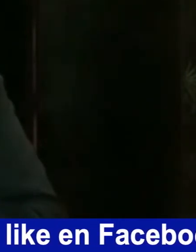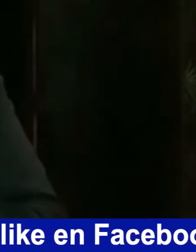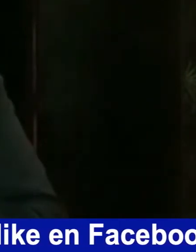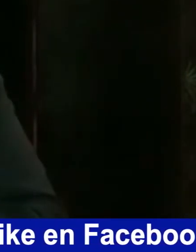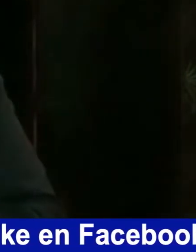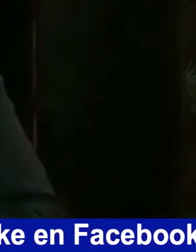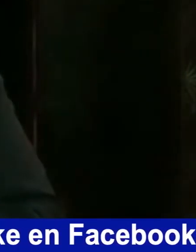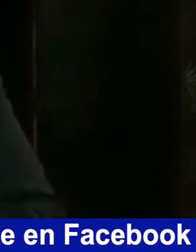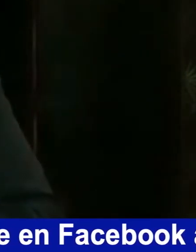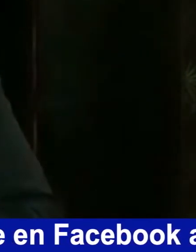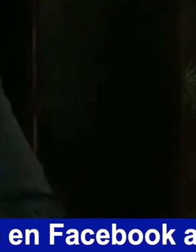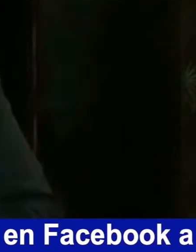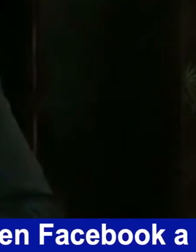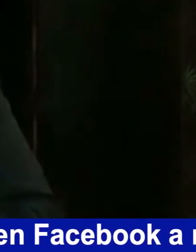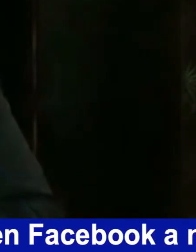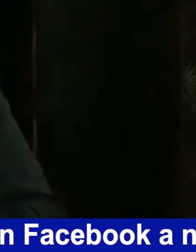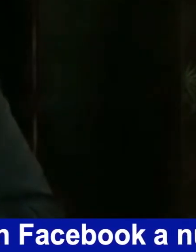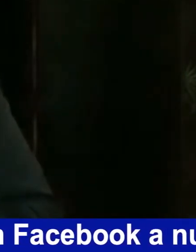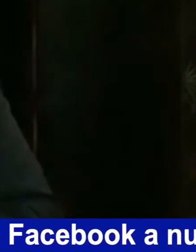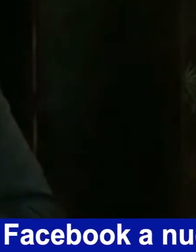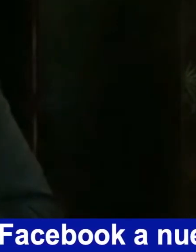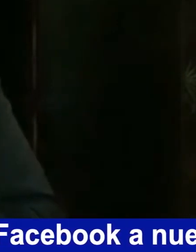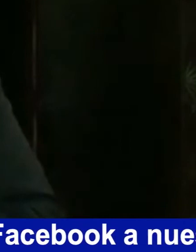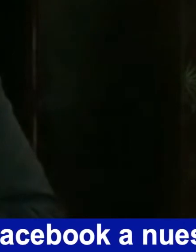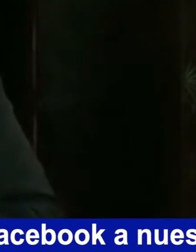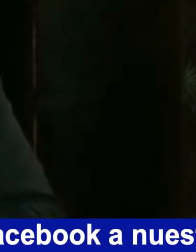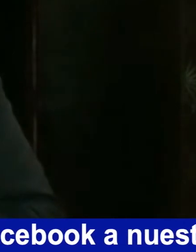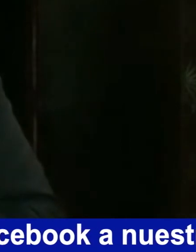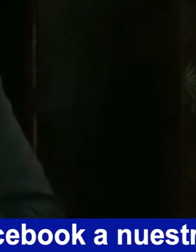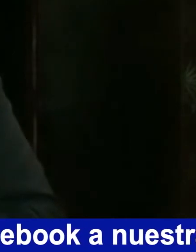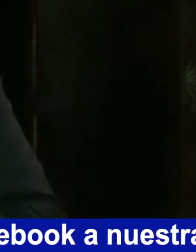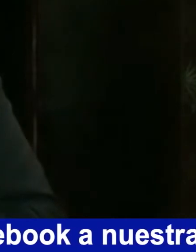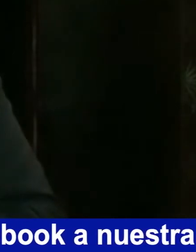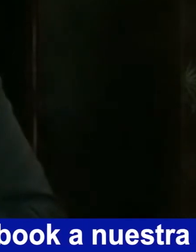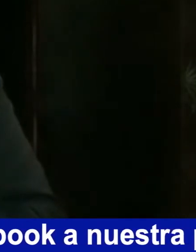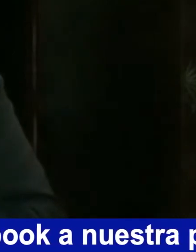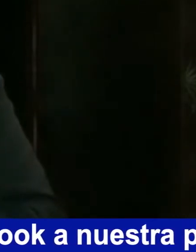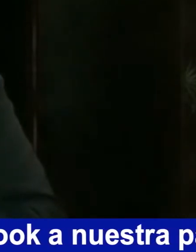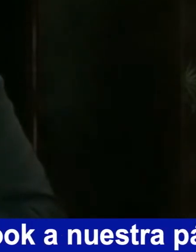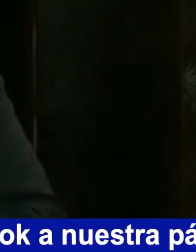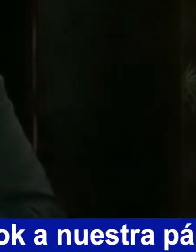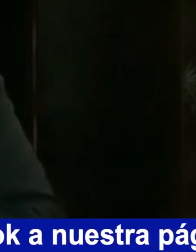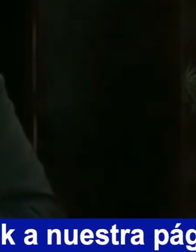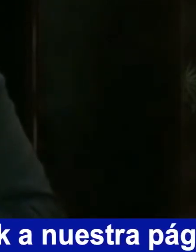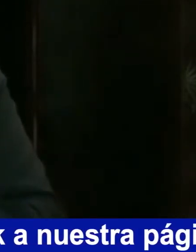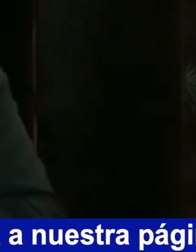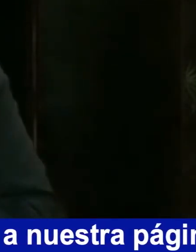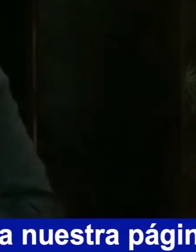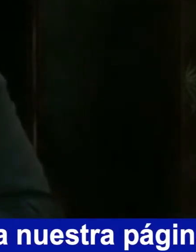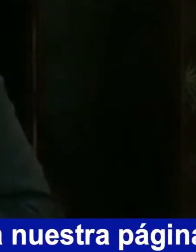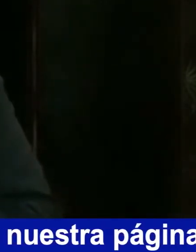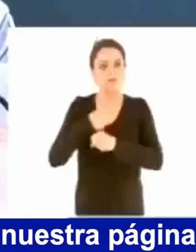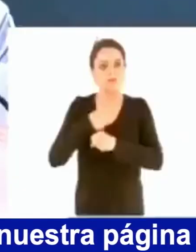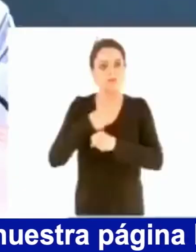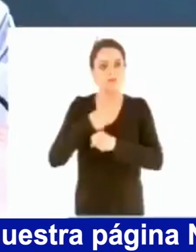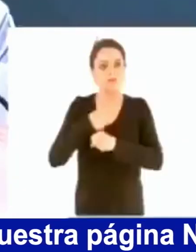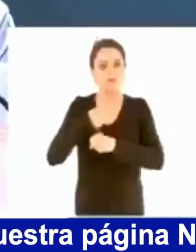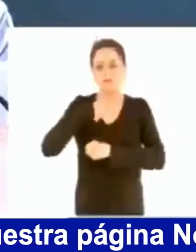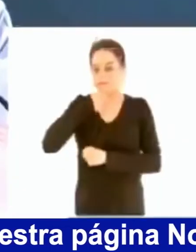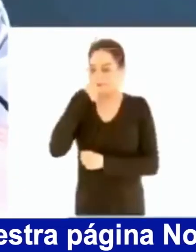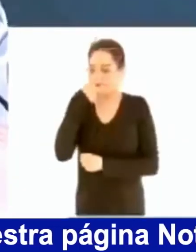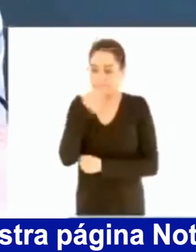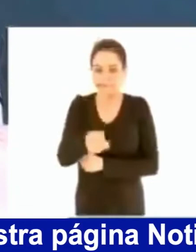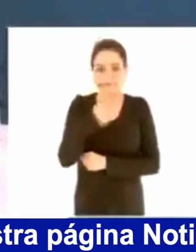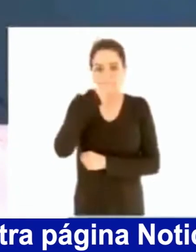desde el principio, porque esto es importante para que suene a periodicazo contra los neoliberales.